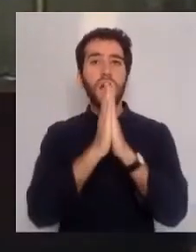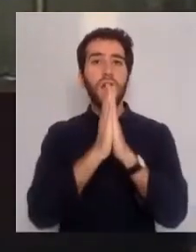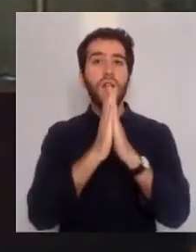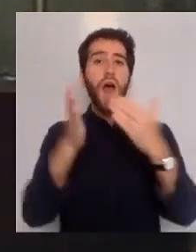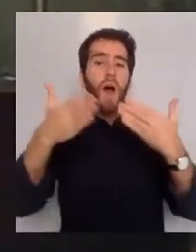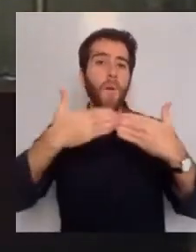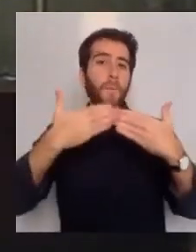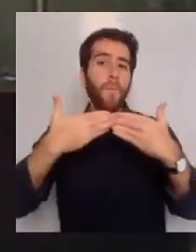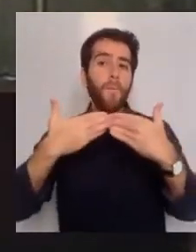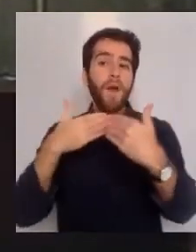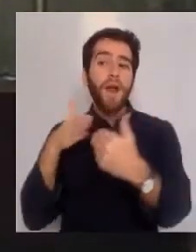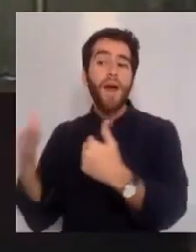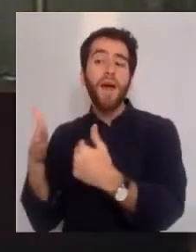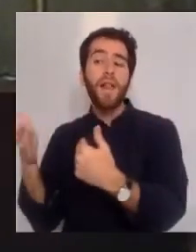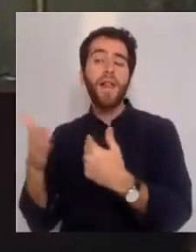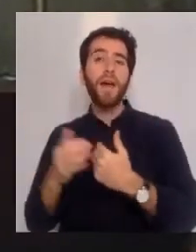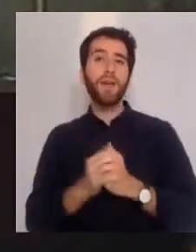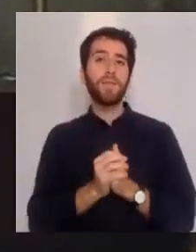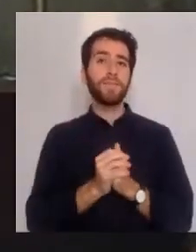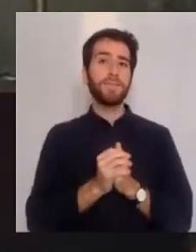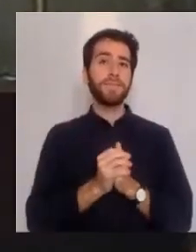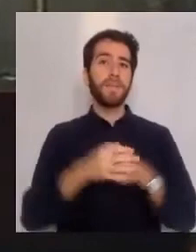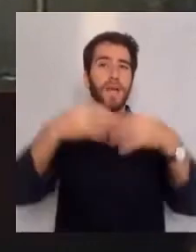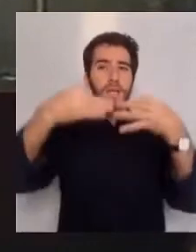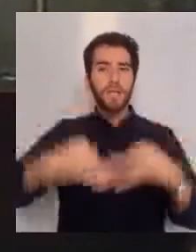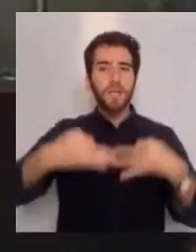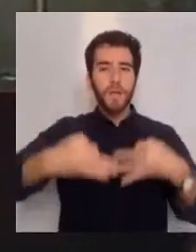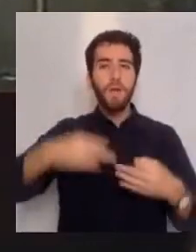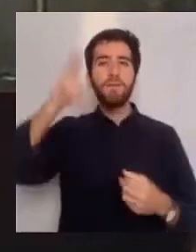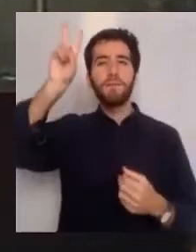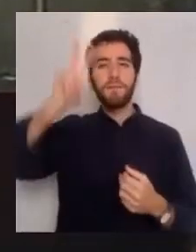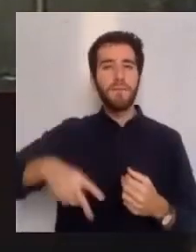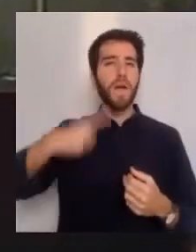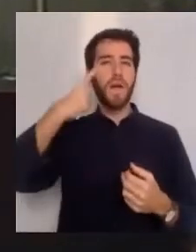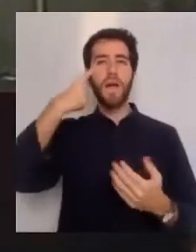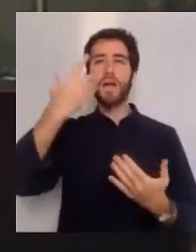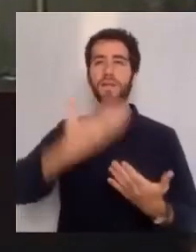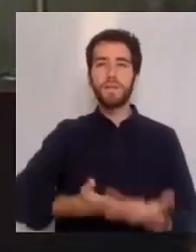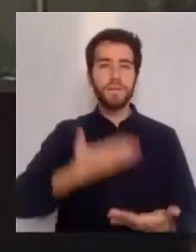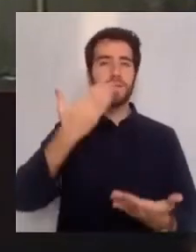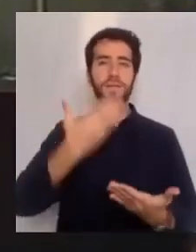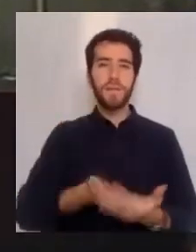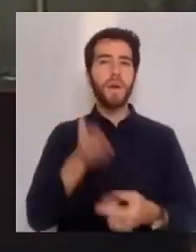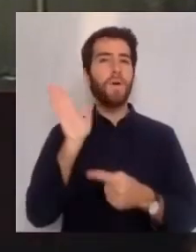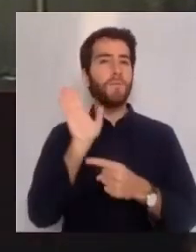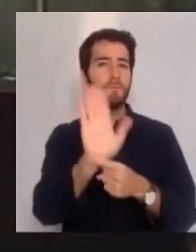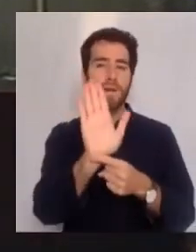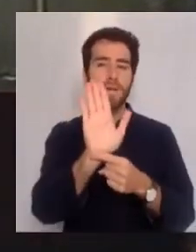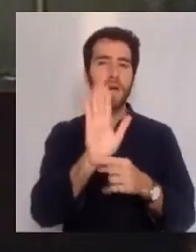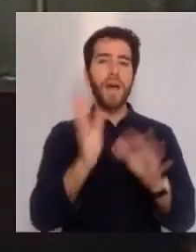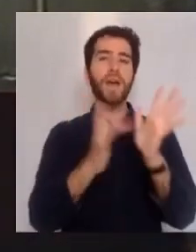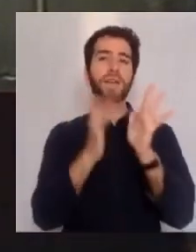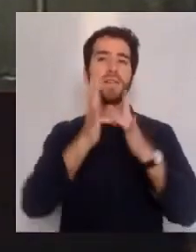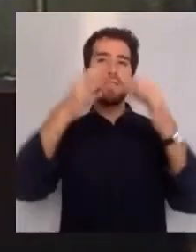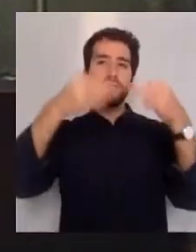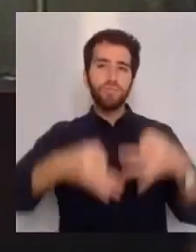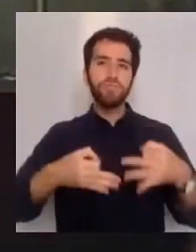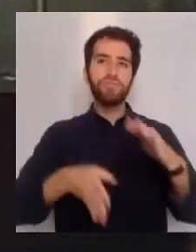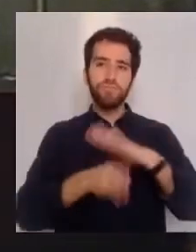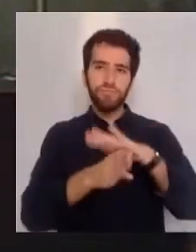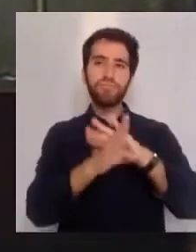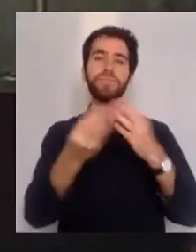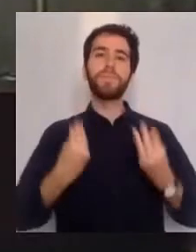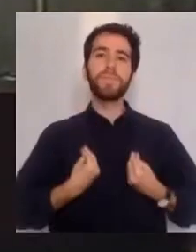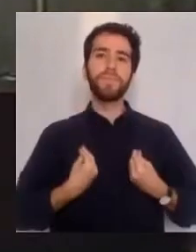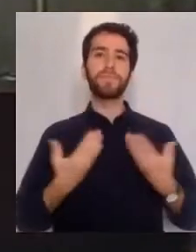Papa Francisco. Son los verdaderos testigos que nos muestran que Cristo sigue vivo. Ellos se lo